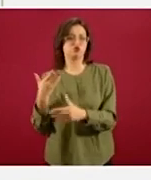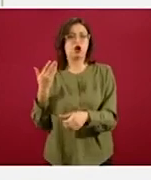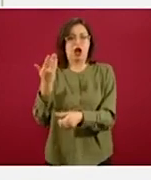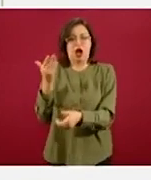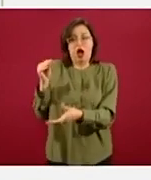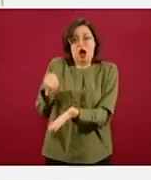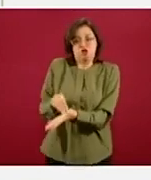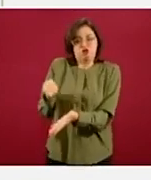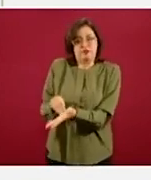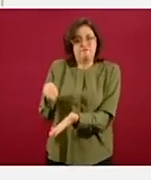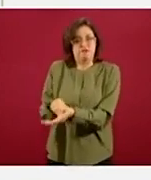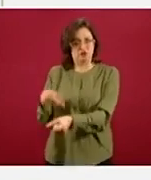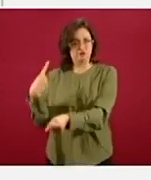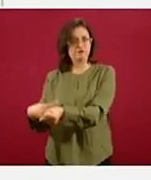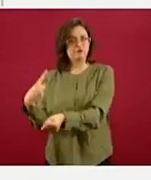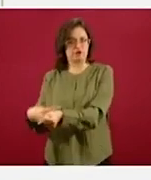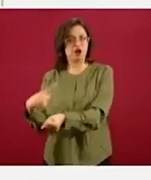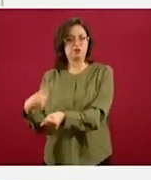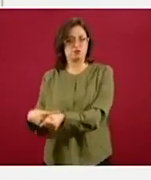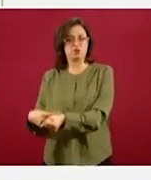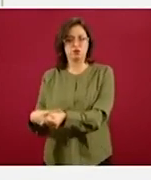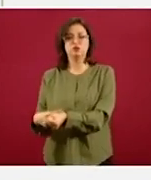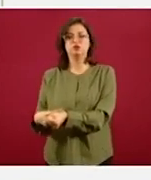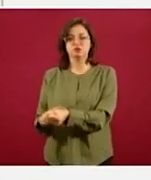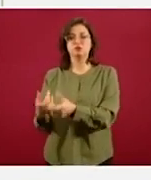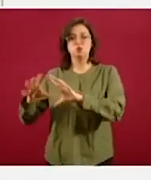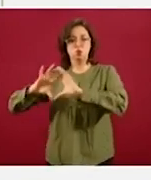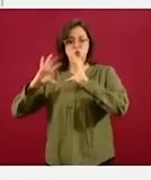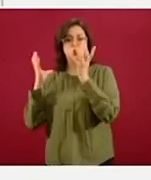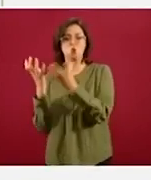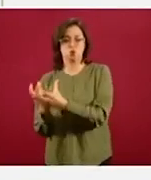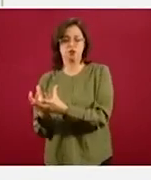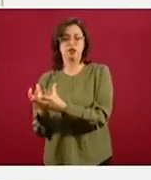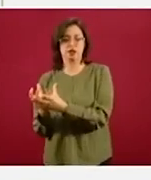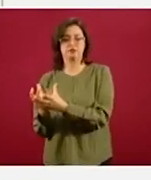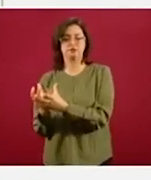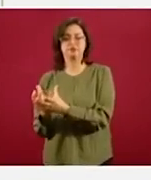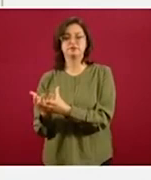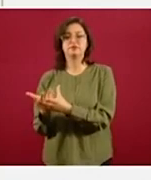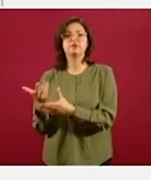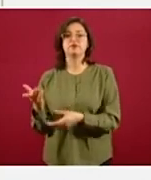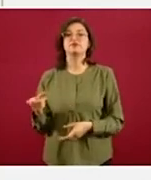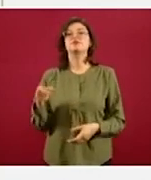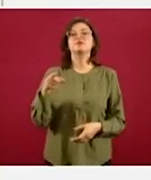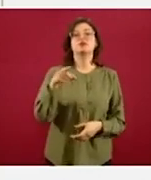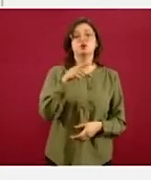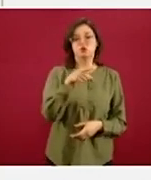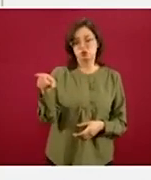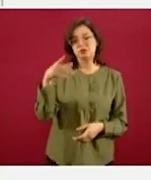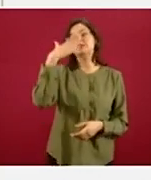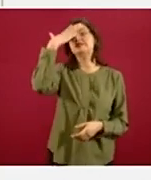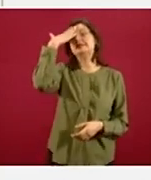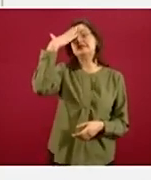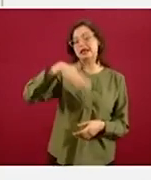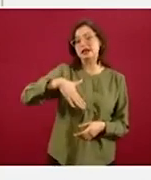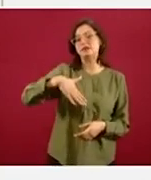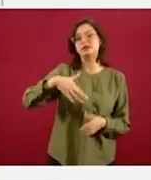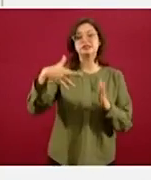actualmente son activos a nivel mundial, y hay que recordar esta famosa regla